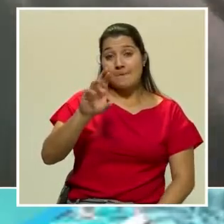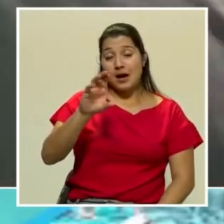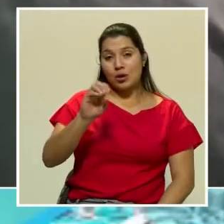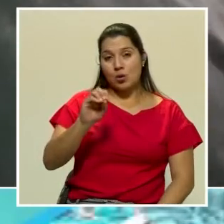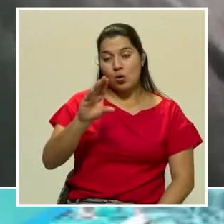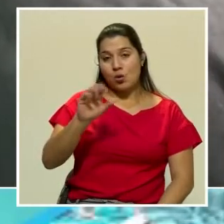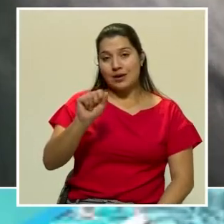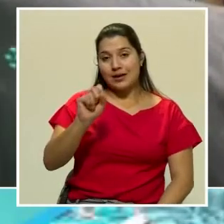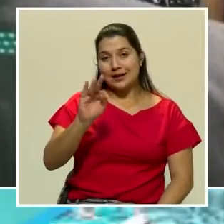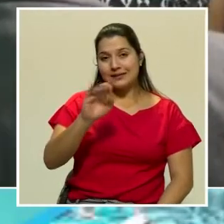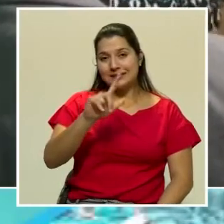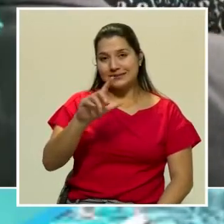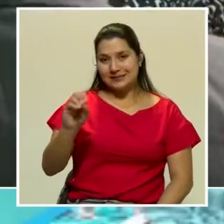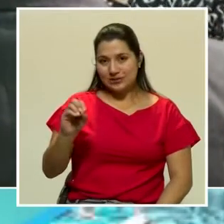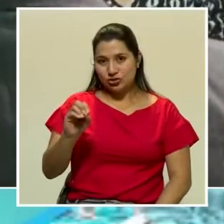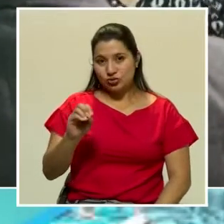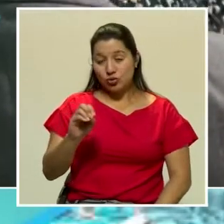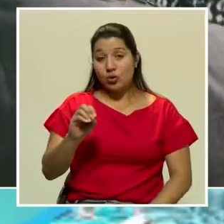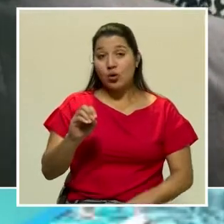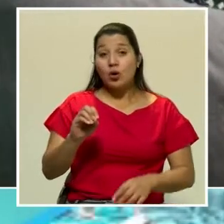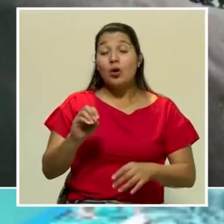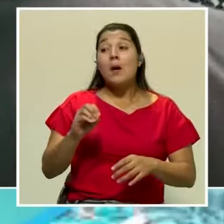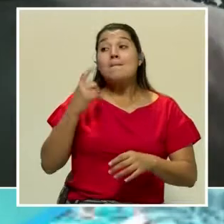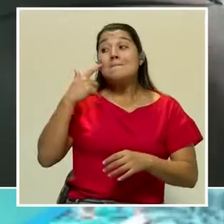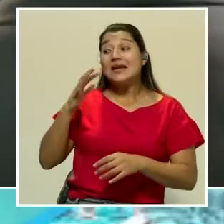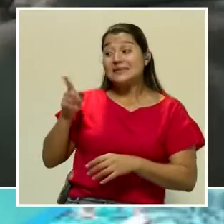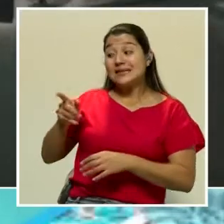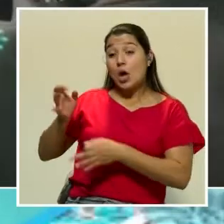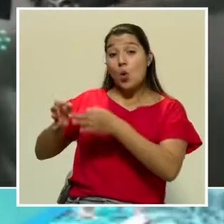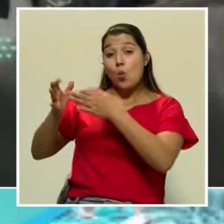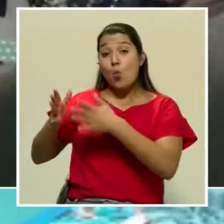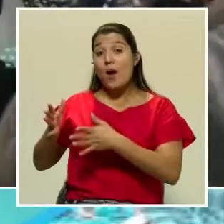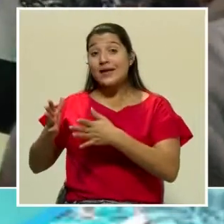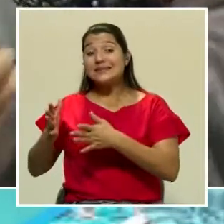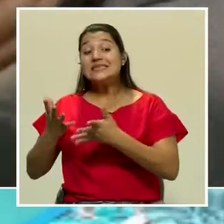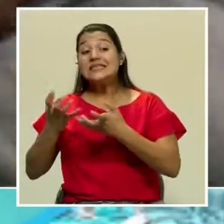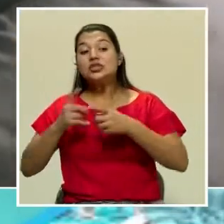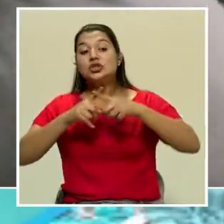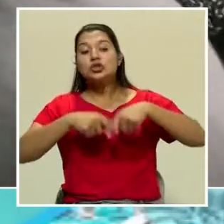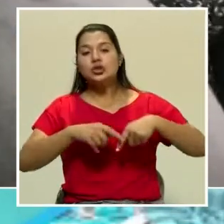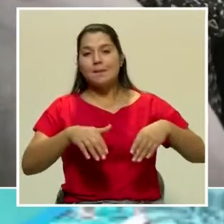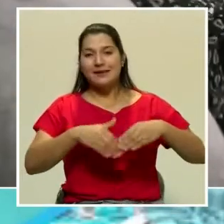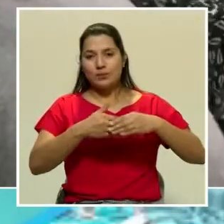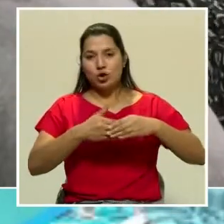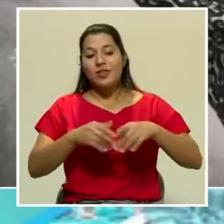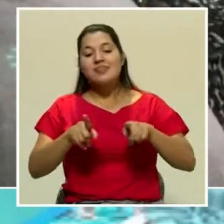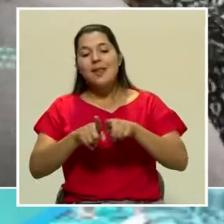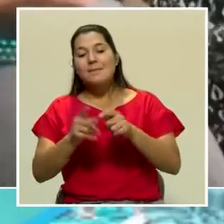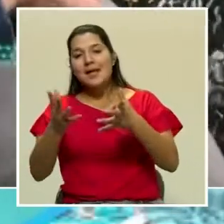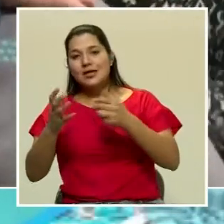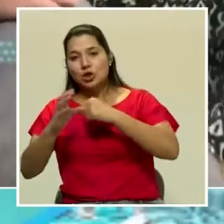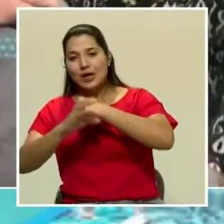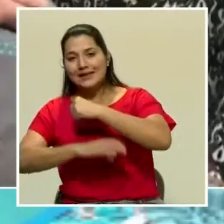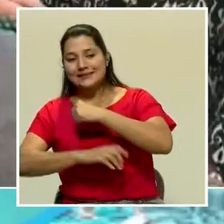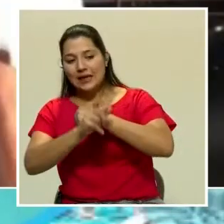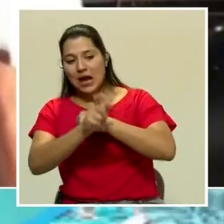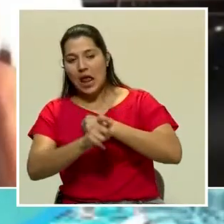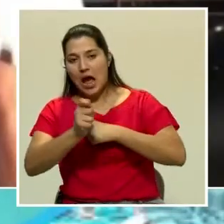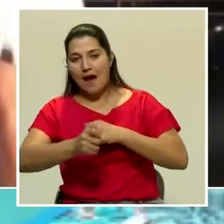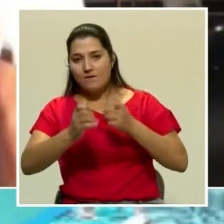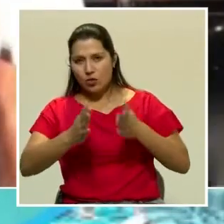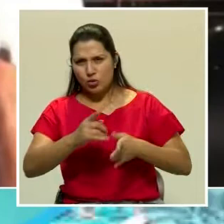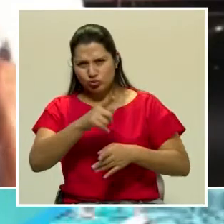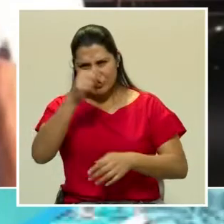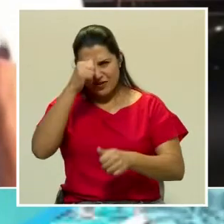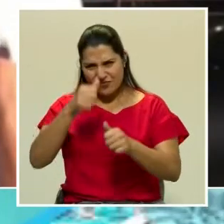sanción por este mismo juez que trató de realizar esta nulidad. Anteriormente, recordamos que un tiempo atrás, don Marco